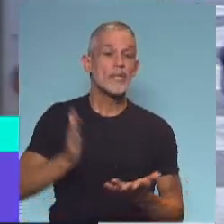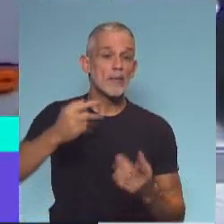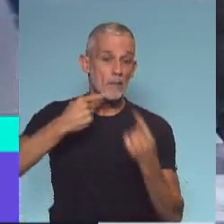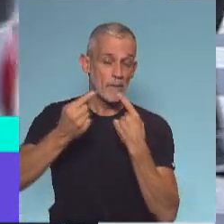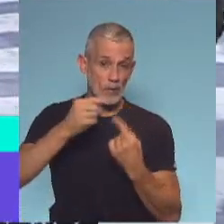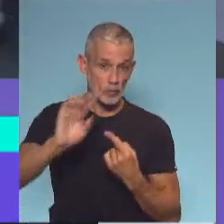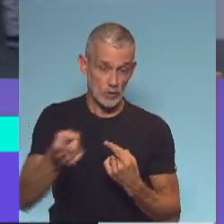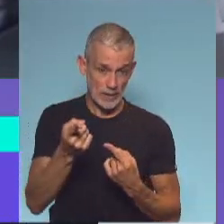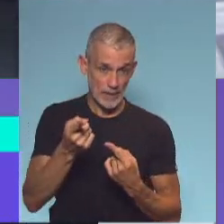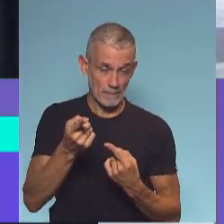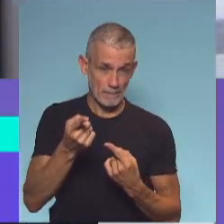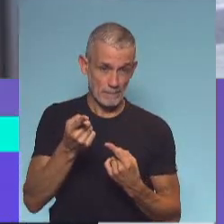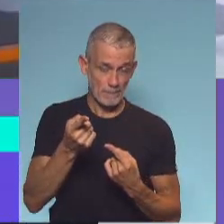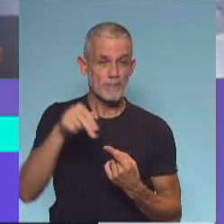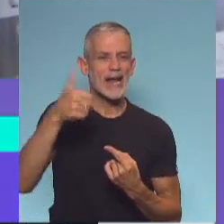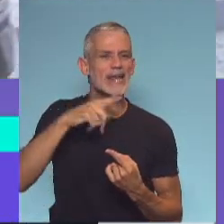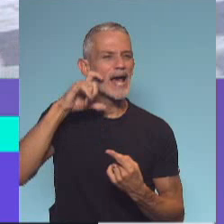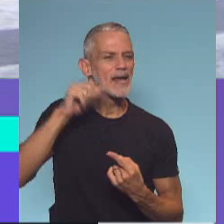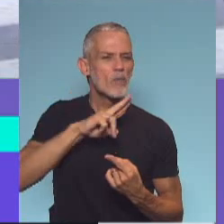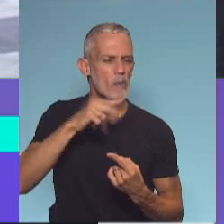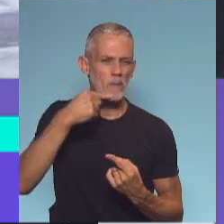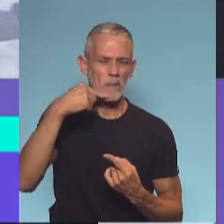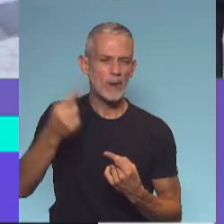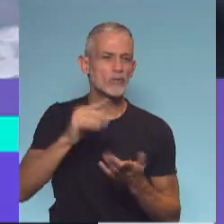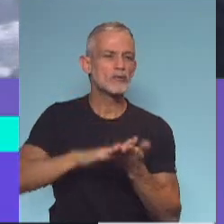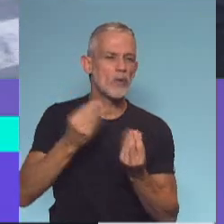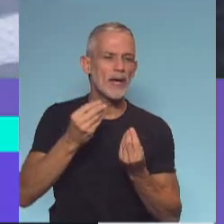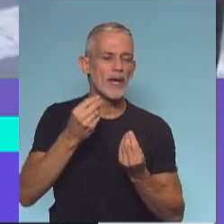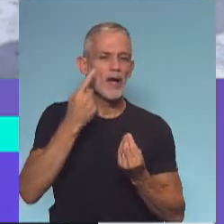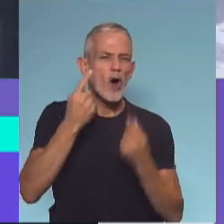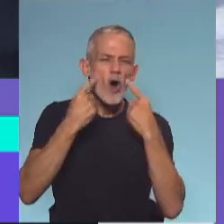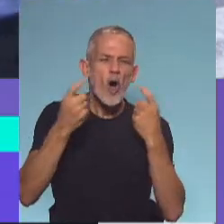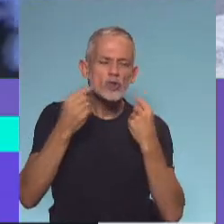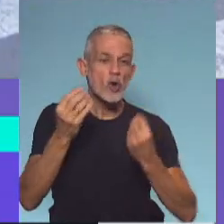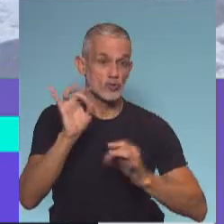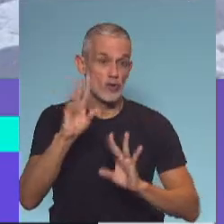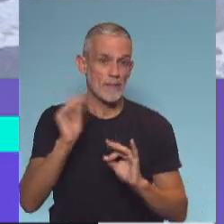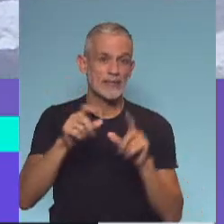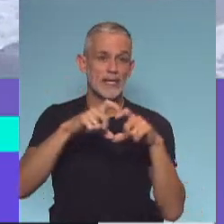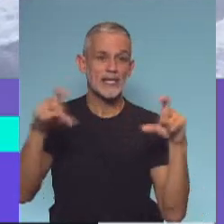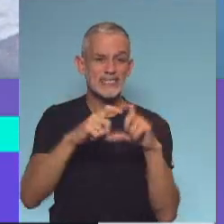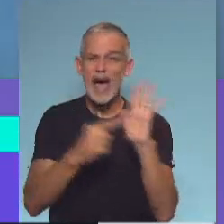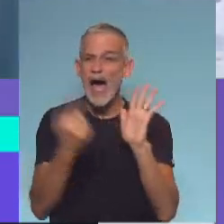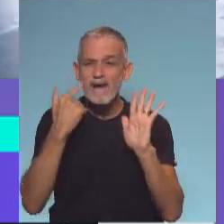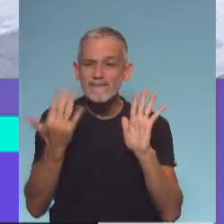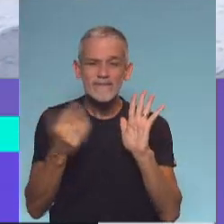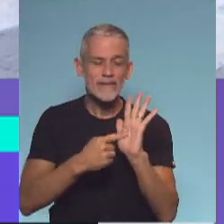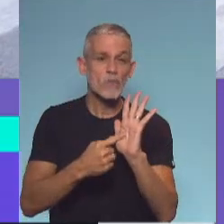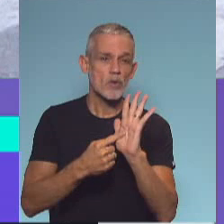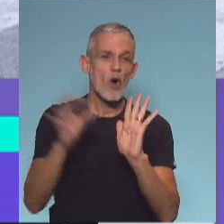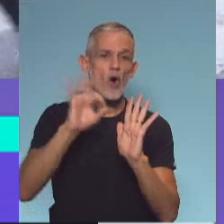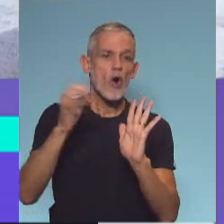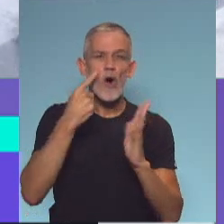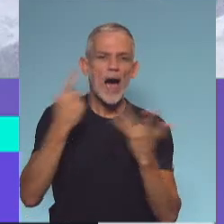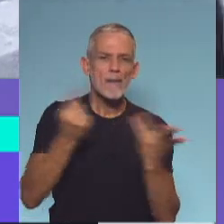consultarle, Laurita, también a Natalia, el tema del control. ¿Es un control exclusivamente del certificado o incluye el control sanitario en algún